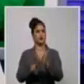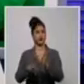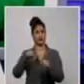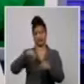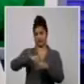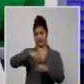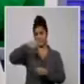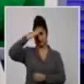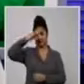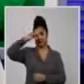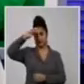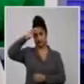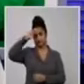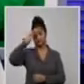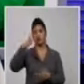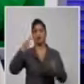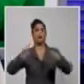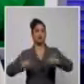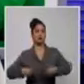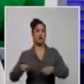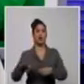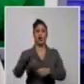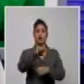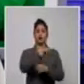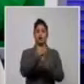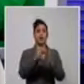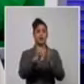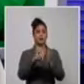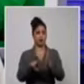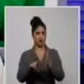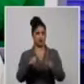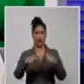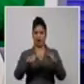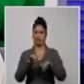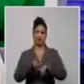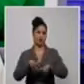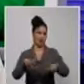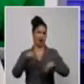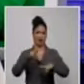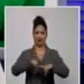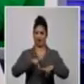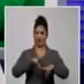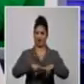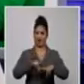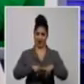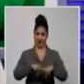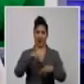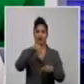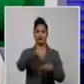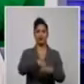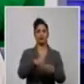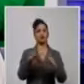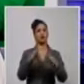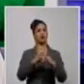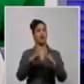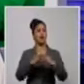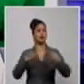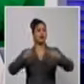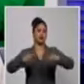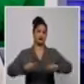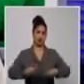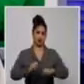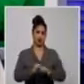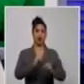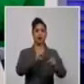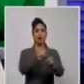todas las provincias lo creen así, pues los contactos de casos positivos y los contactos de